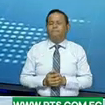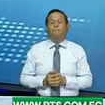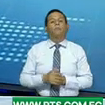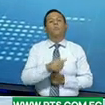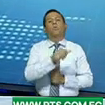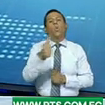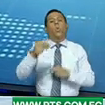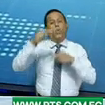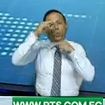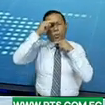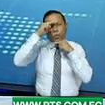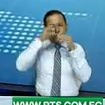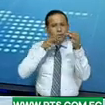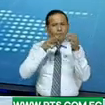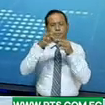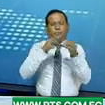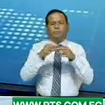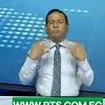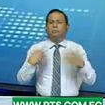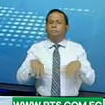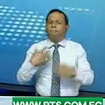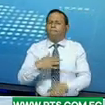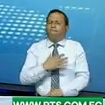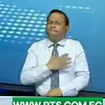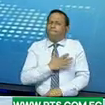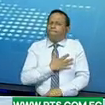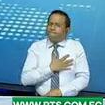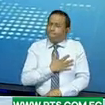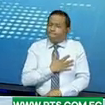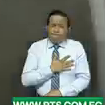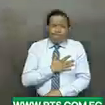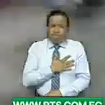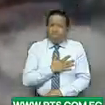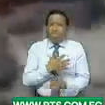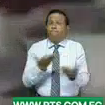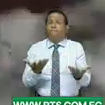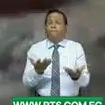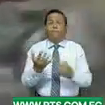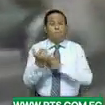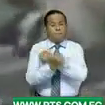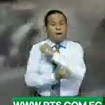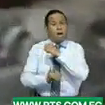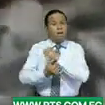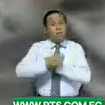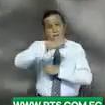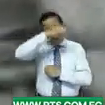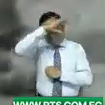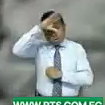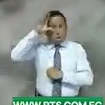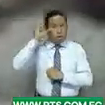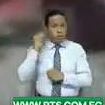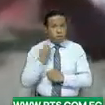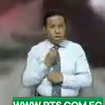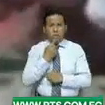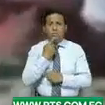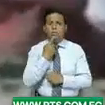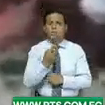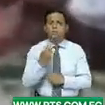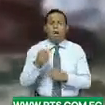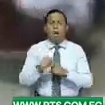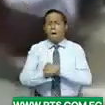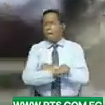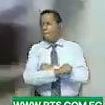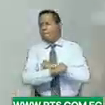Y cambiamos de noticias y vamos con un hecho realmente lamentable. En Afganistán, una fuerte explosión acabó con la vida de